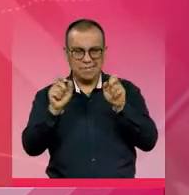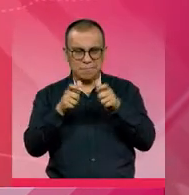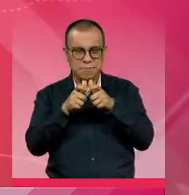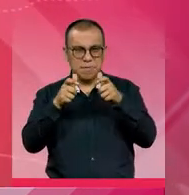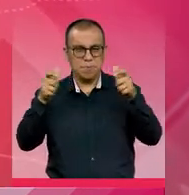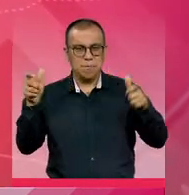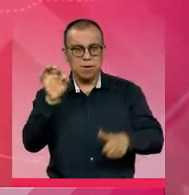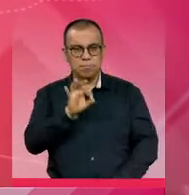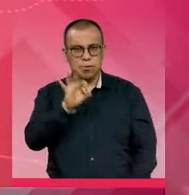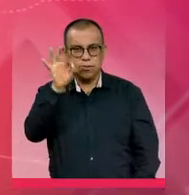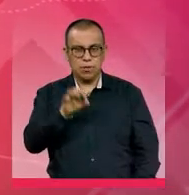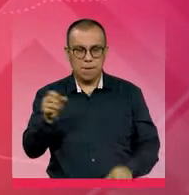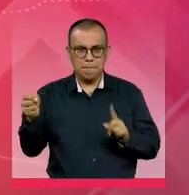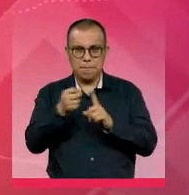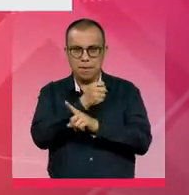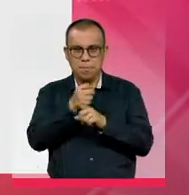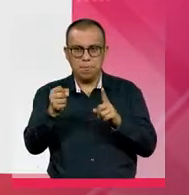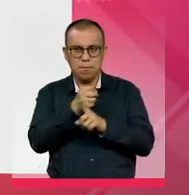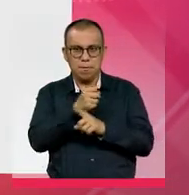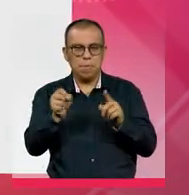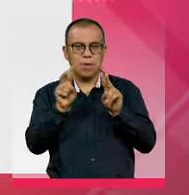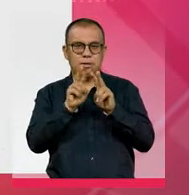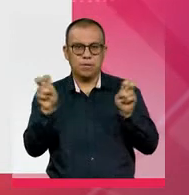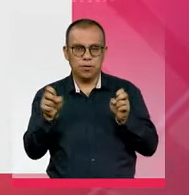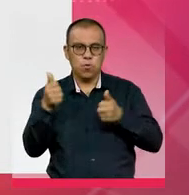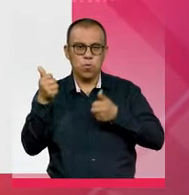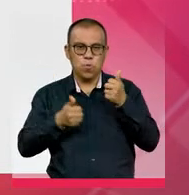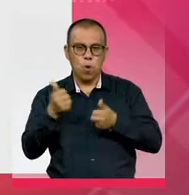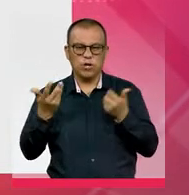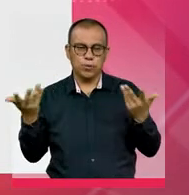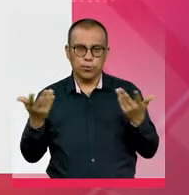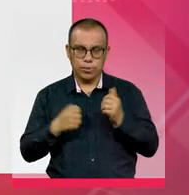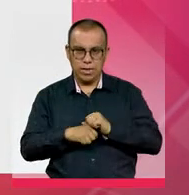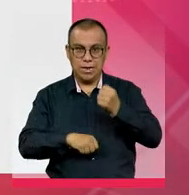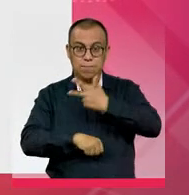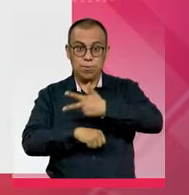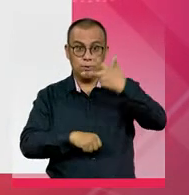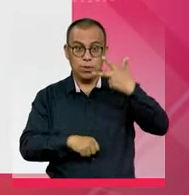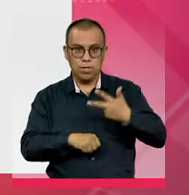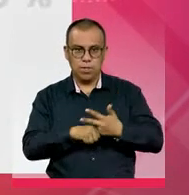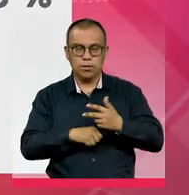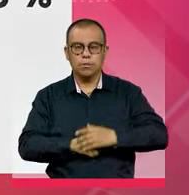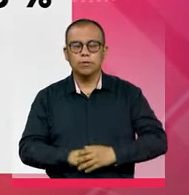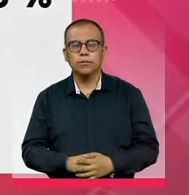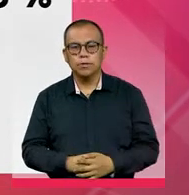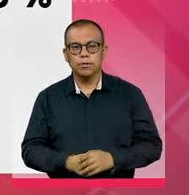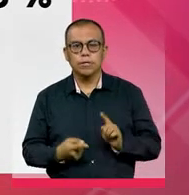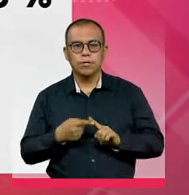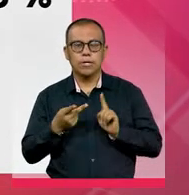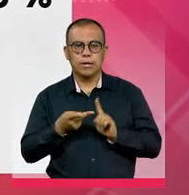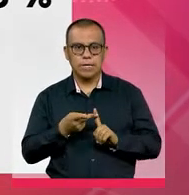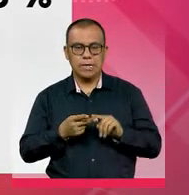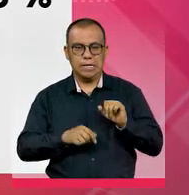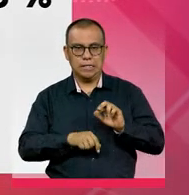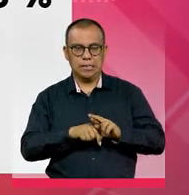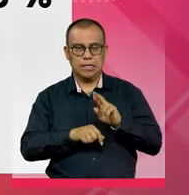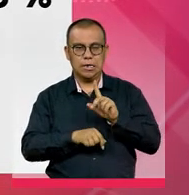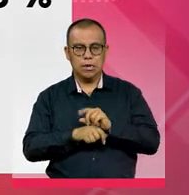más altas de maltrato infantil se registran en República Dominicana con un 36%, Nicaragua con